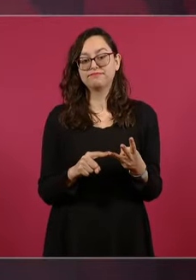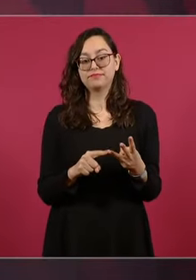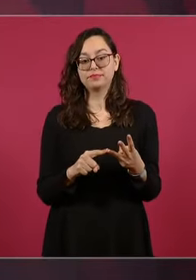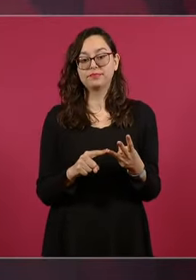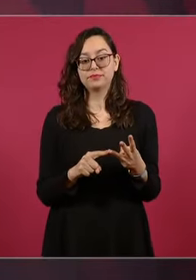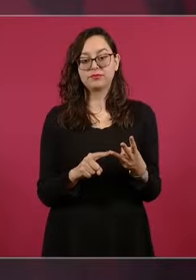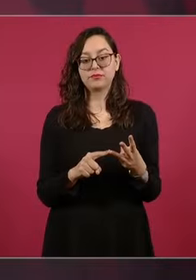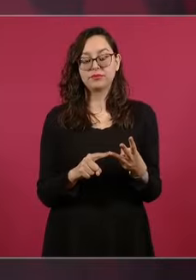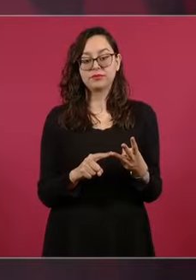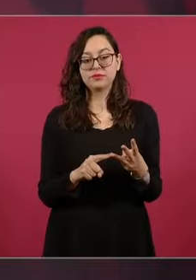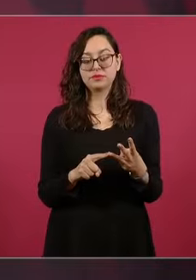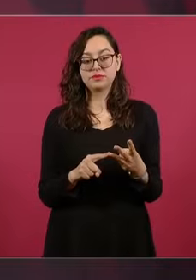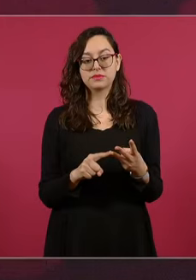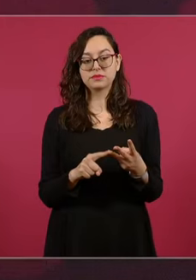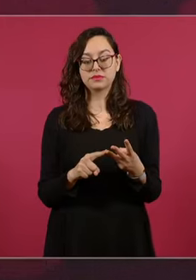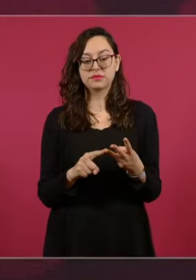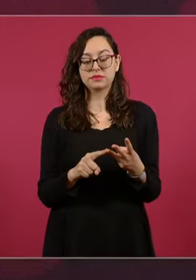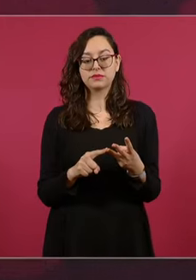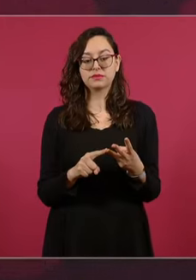Ahí cuento que